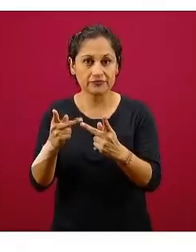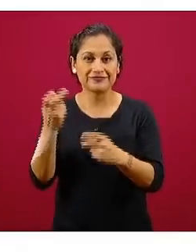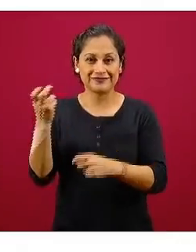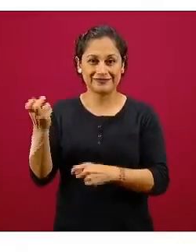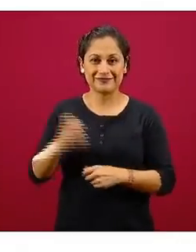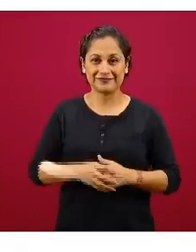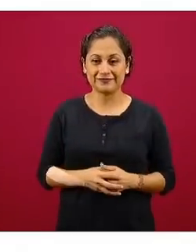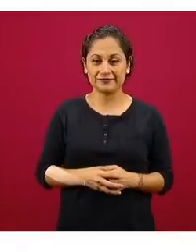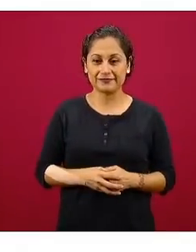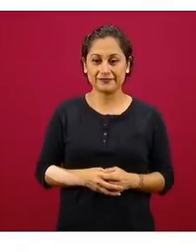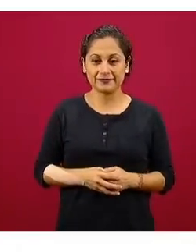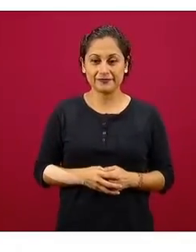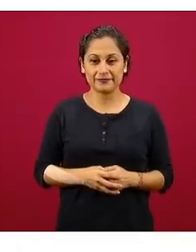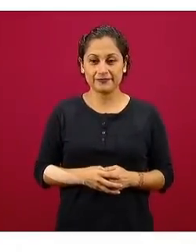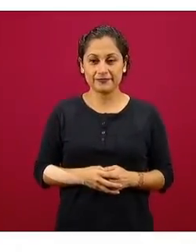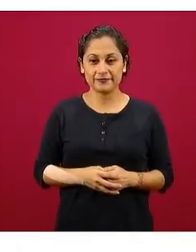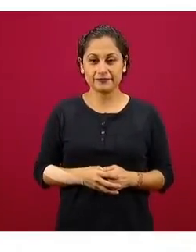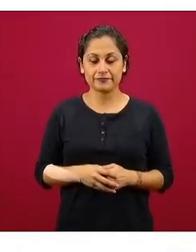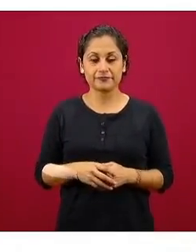La siguiente.